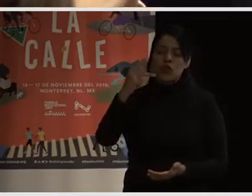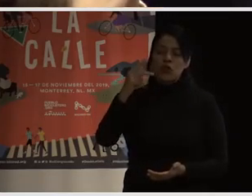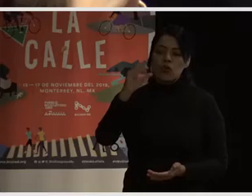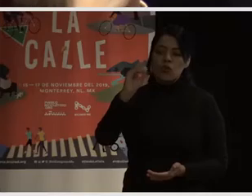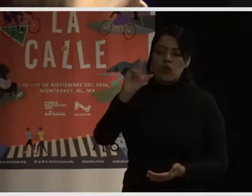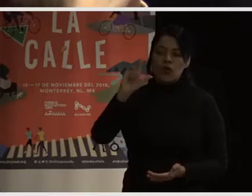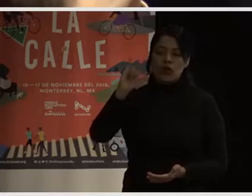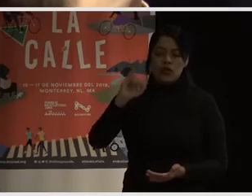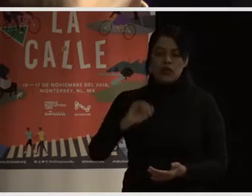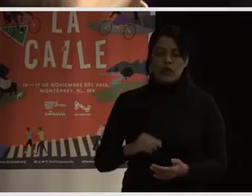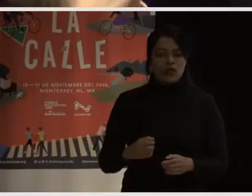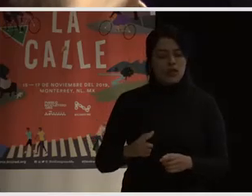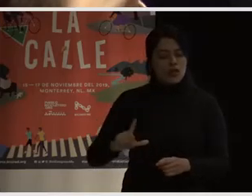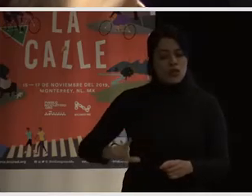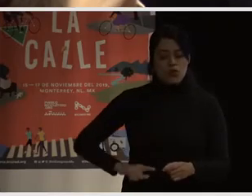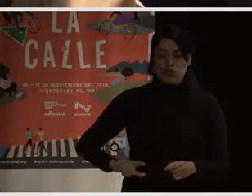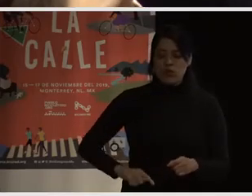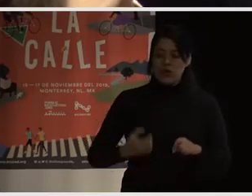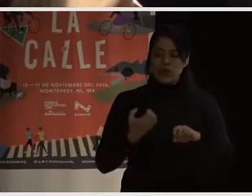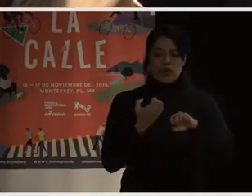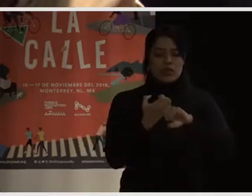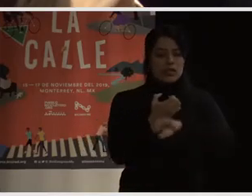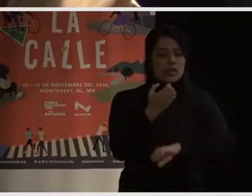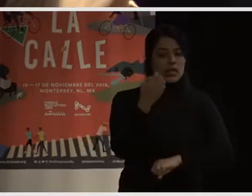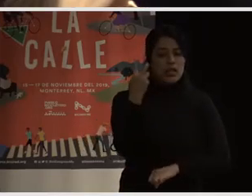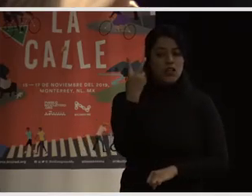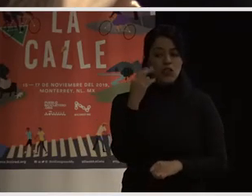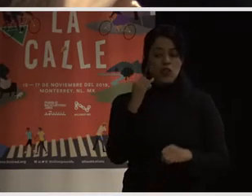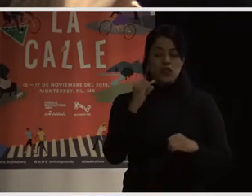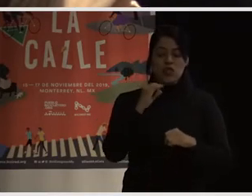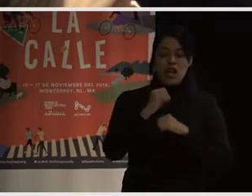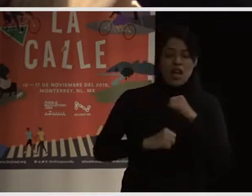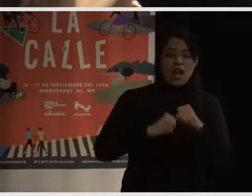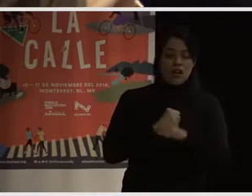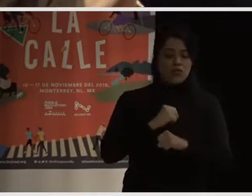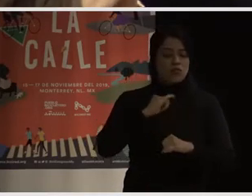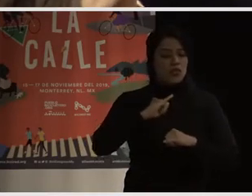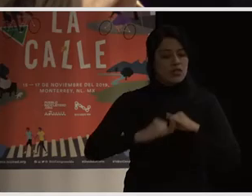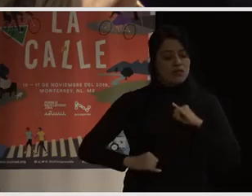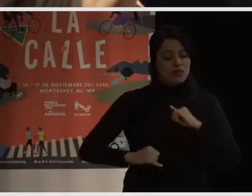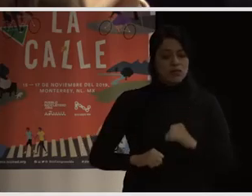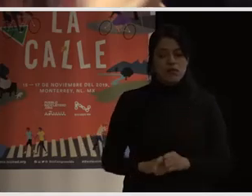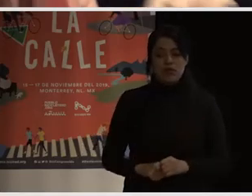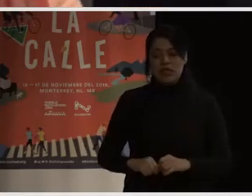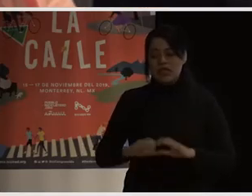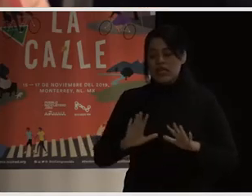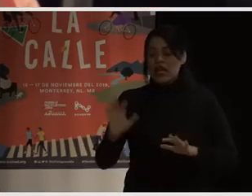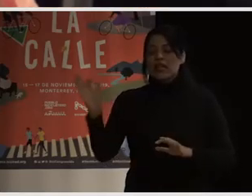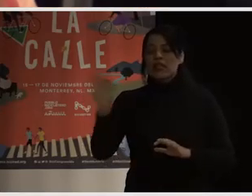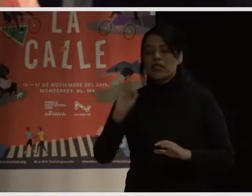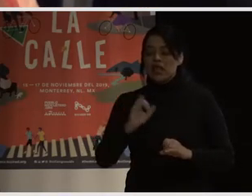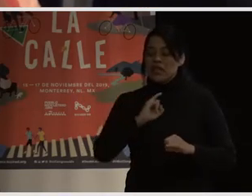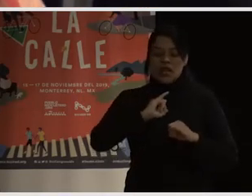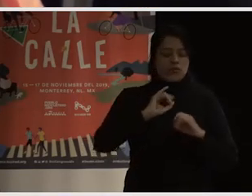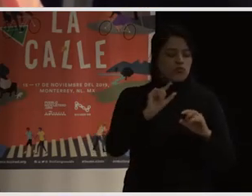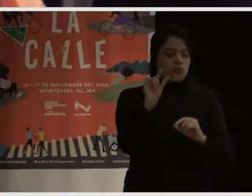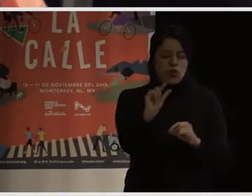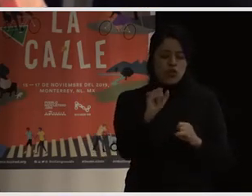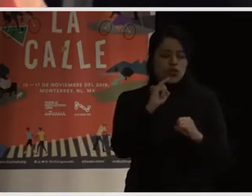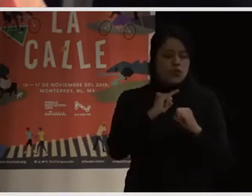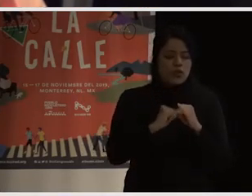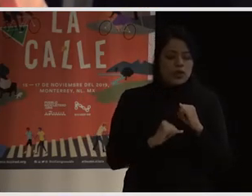gobierno estatal que le faltan dos años para terminar apenas seguimos a lo mejor en la última fase para poderse integrar